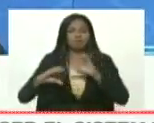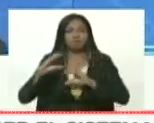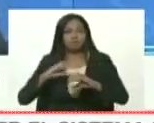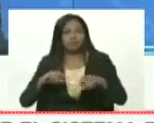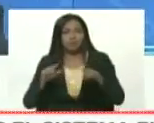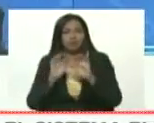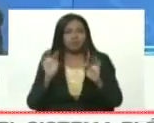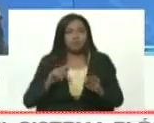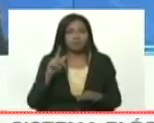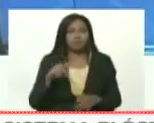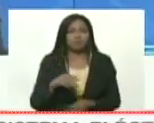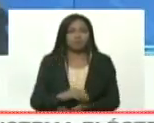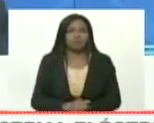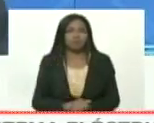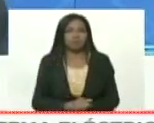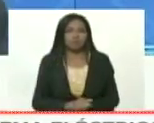científicos,